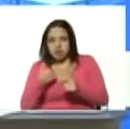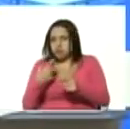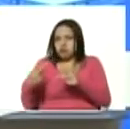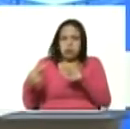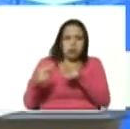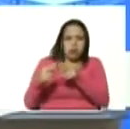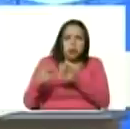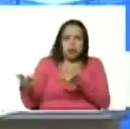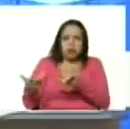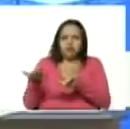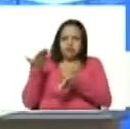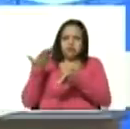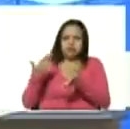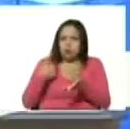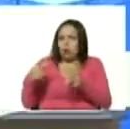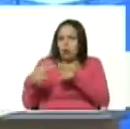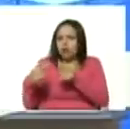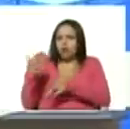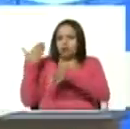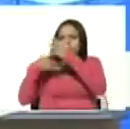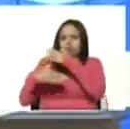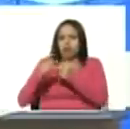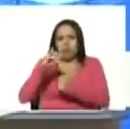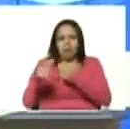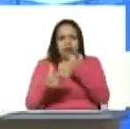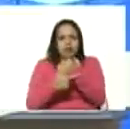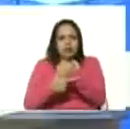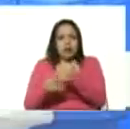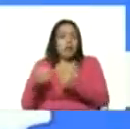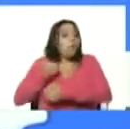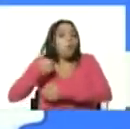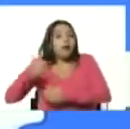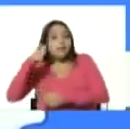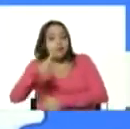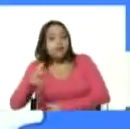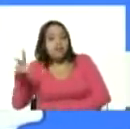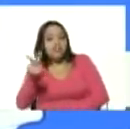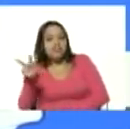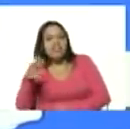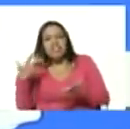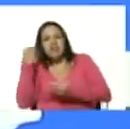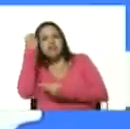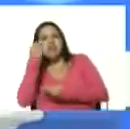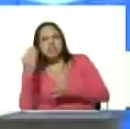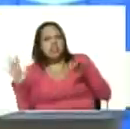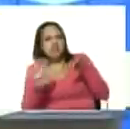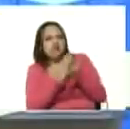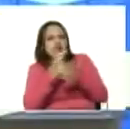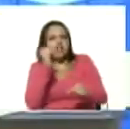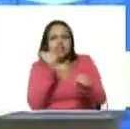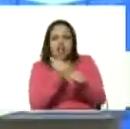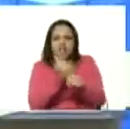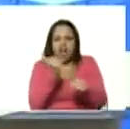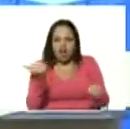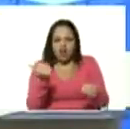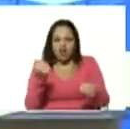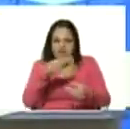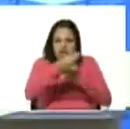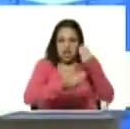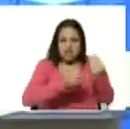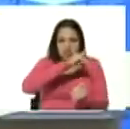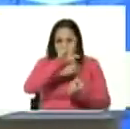mucho. A cualquier venezolano, ¿qué opina sobre el trabajo, sobre la gesta,